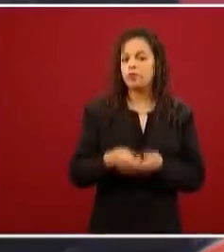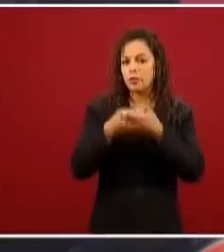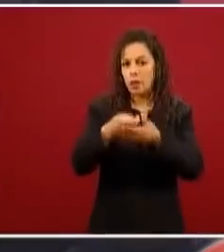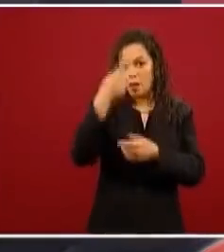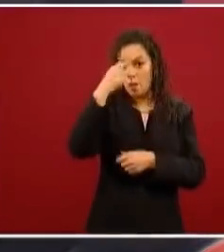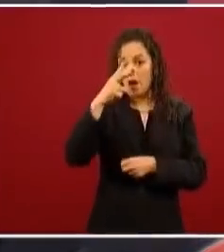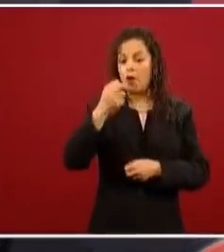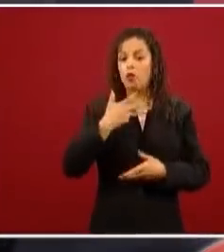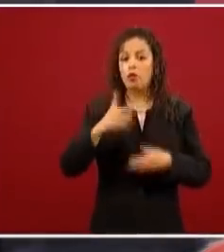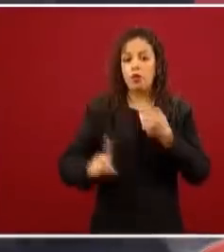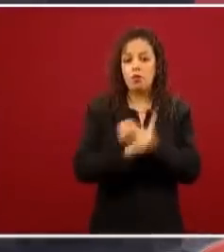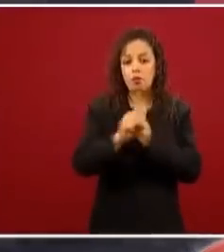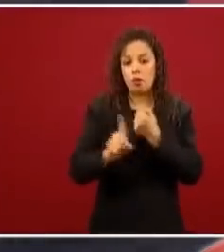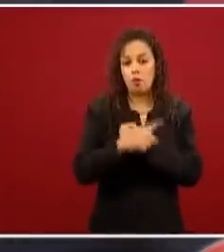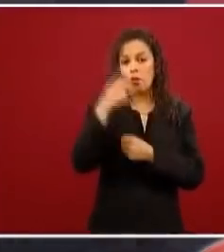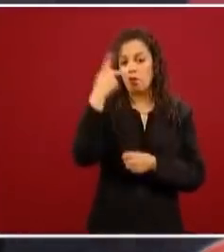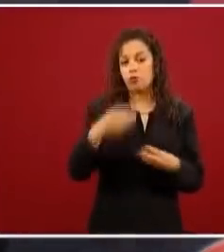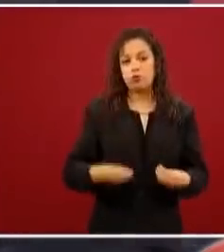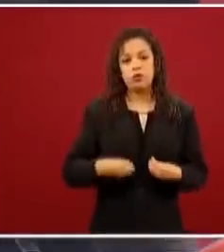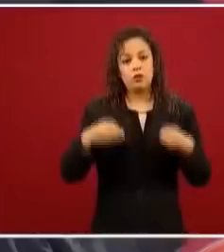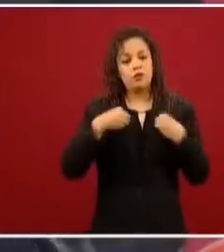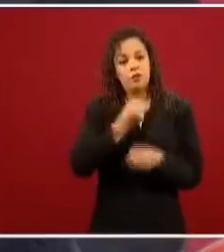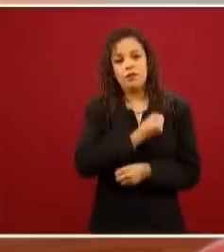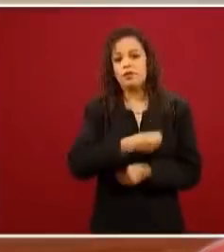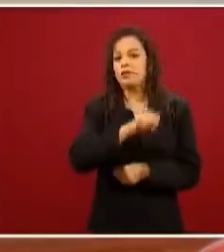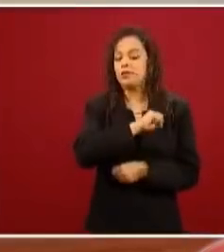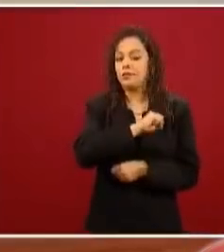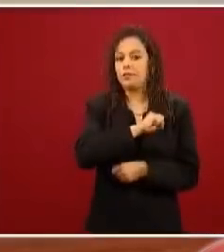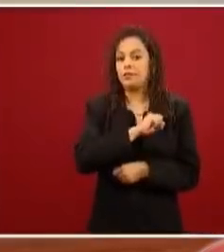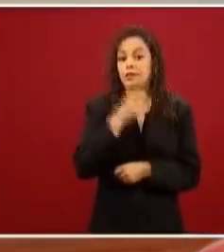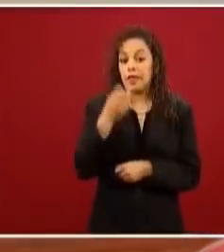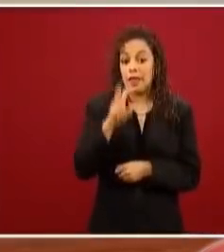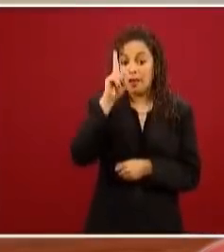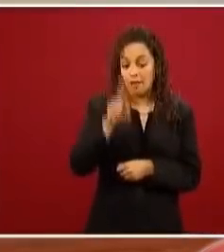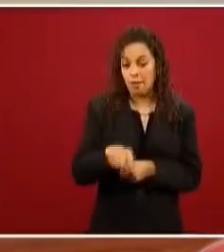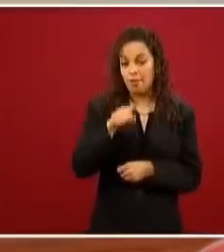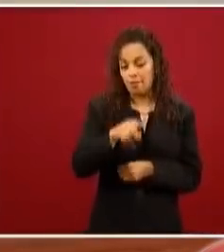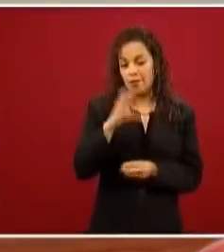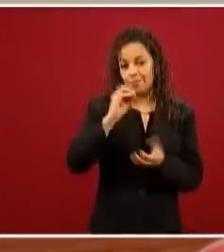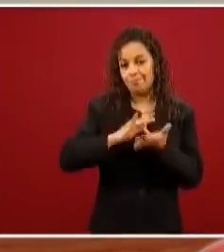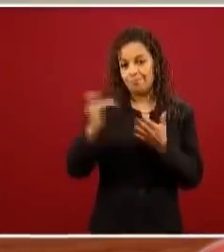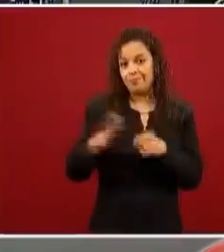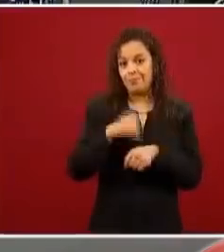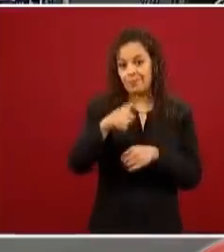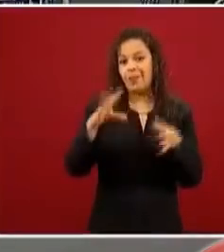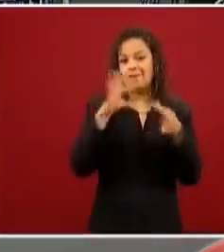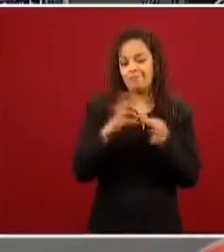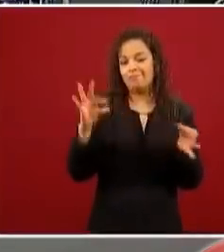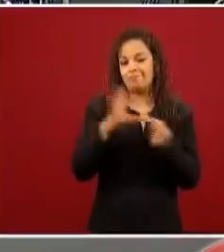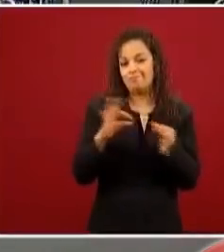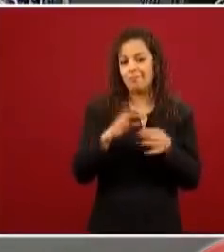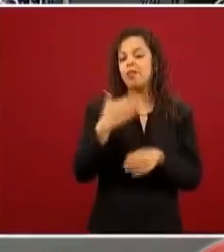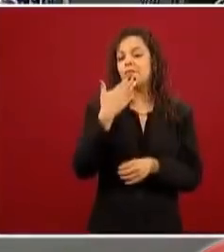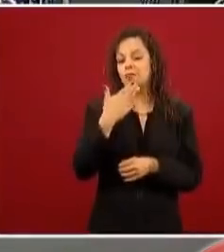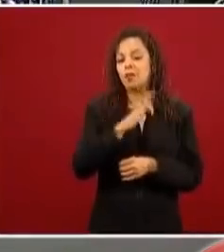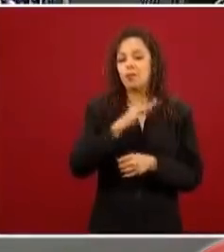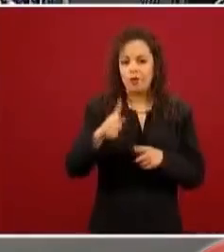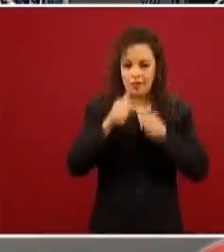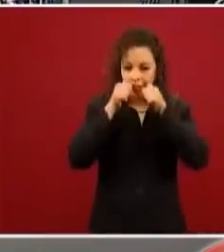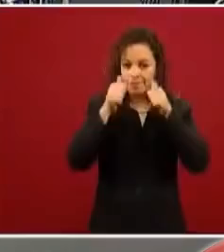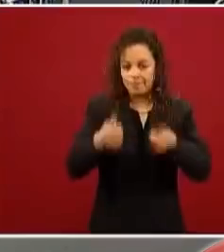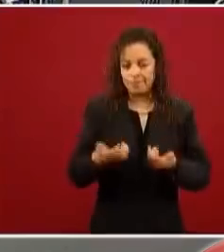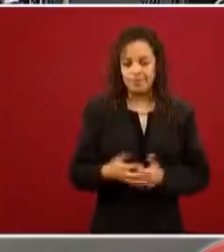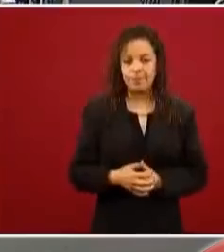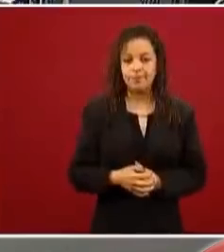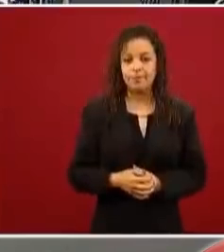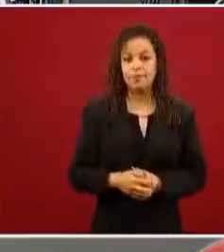vida ni mucho menos. Pero también agradecemos pues que con esta aclaración pues ya podemos revisarlo de manera directa. En Sonora nos preocupa porque pues, ustedes